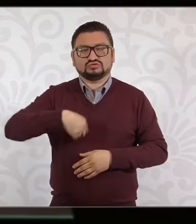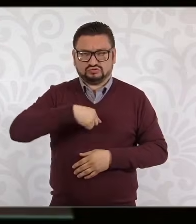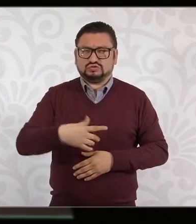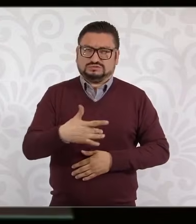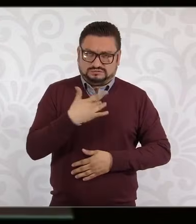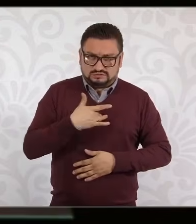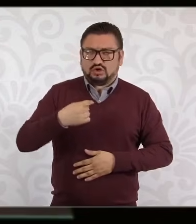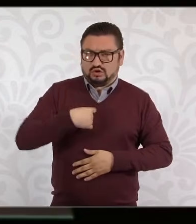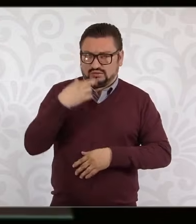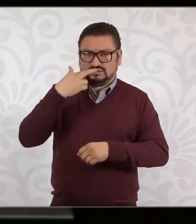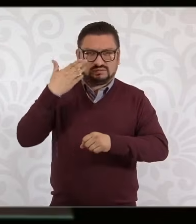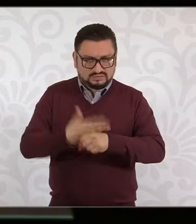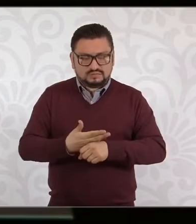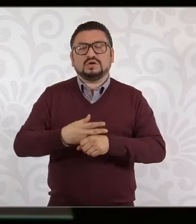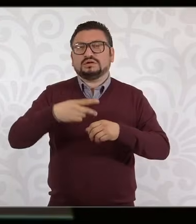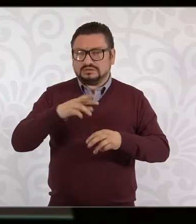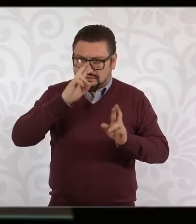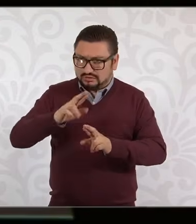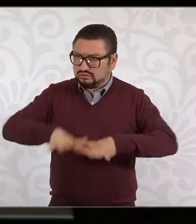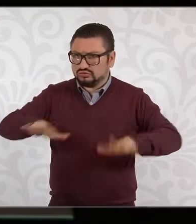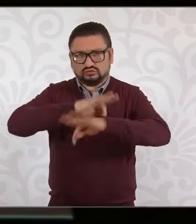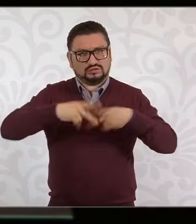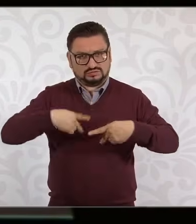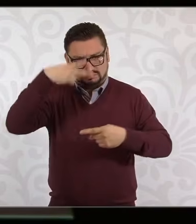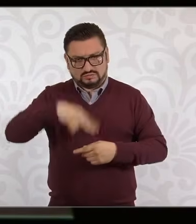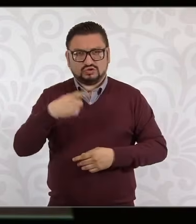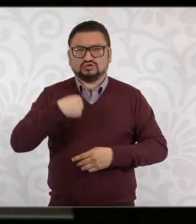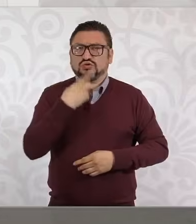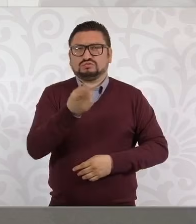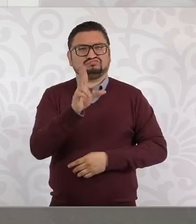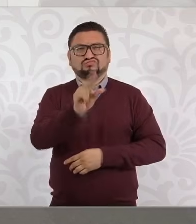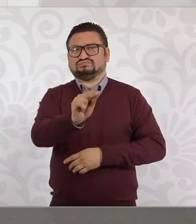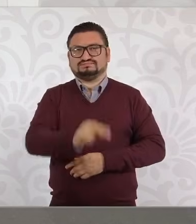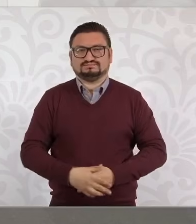convicción, por responsabilidad y por respeto al pueblo de México, mi voto es en contra.